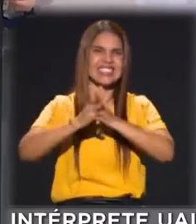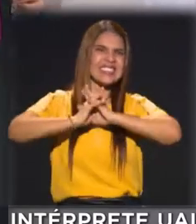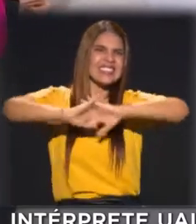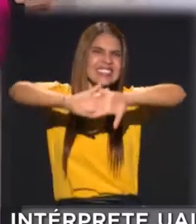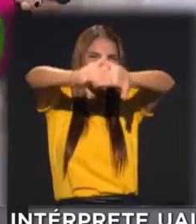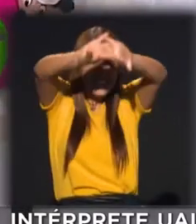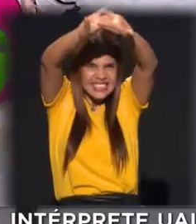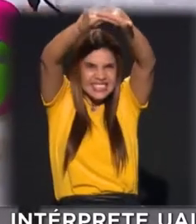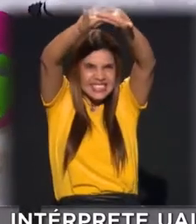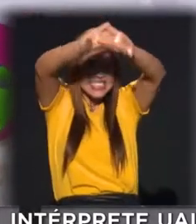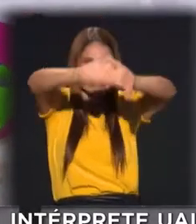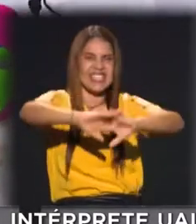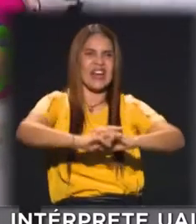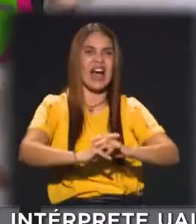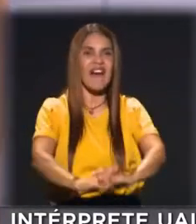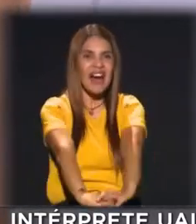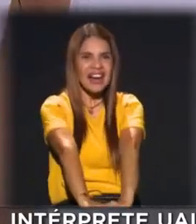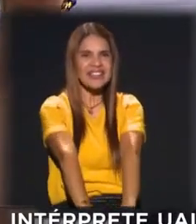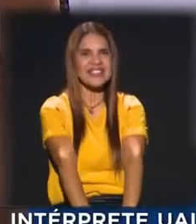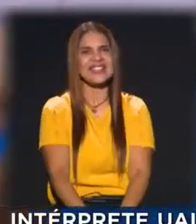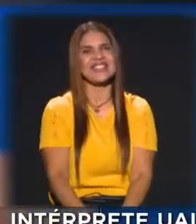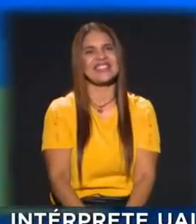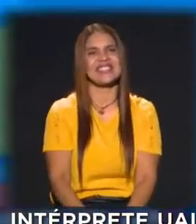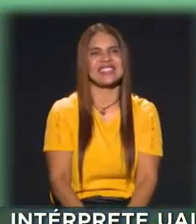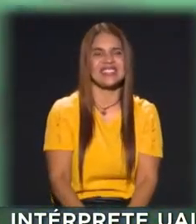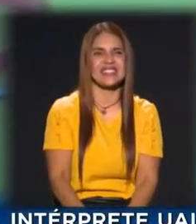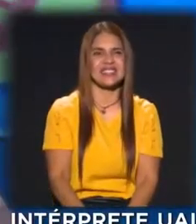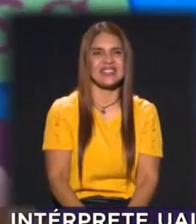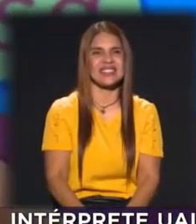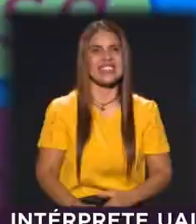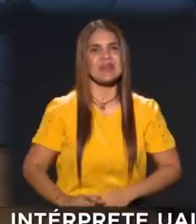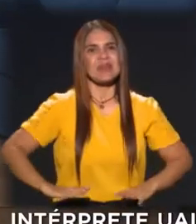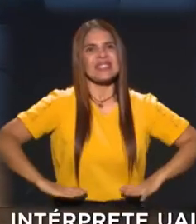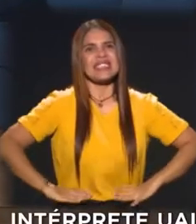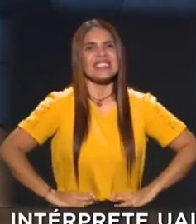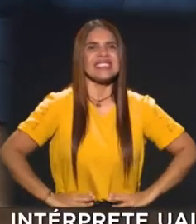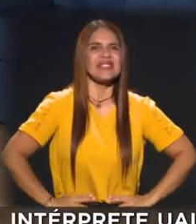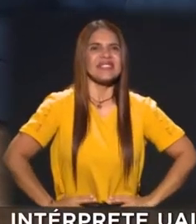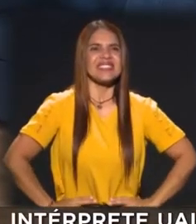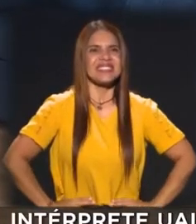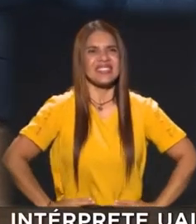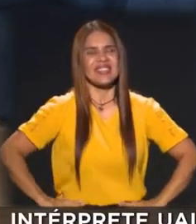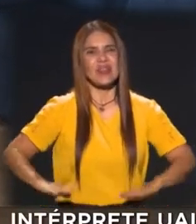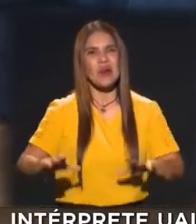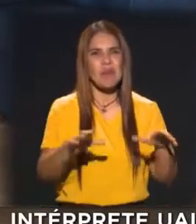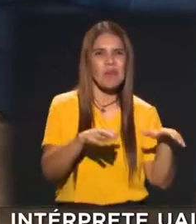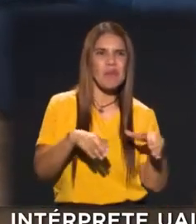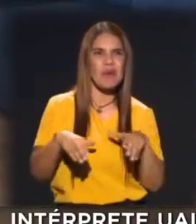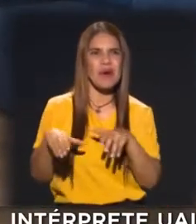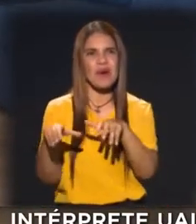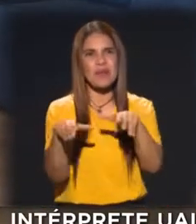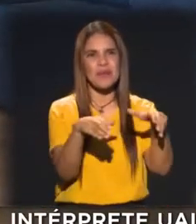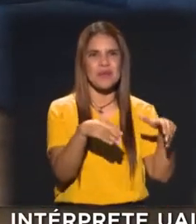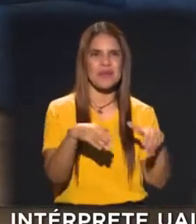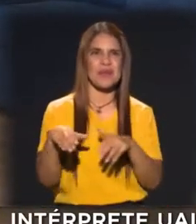extiendo un poquito, bajo, mano en la cintura, lo muevo,